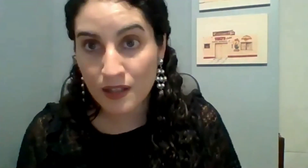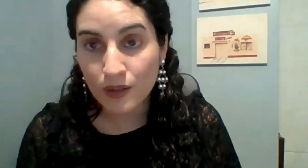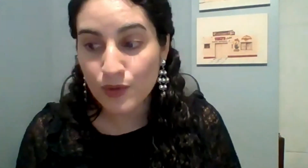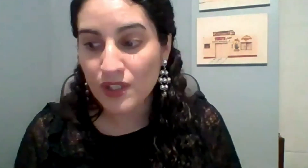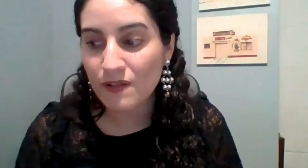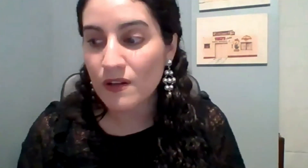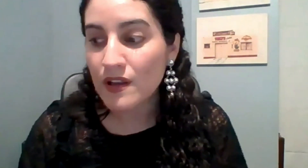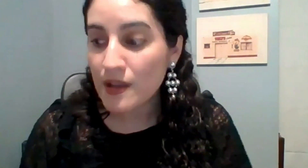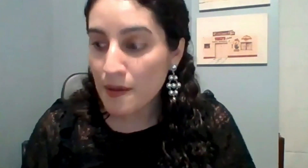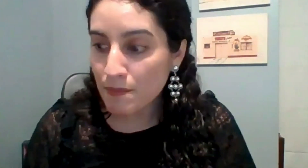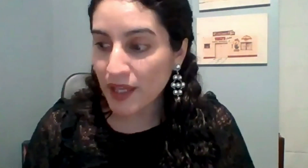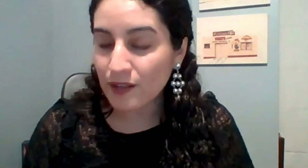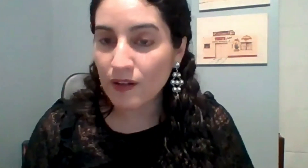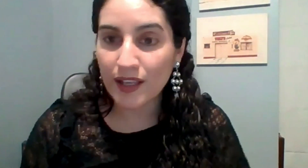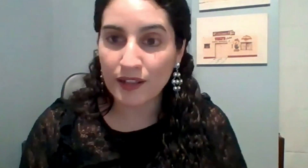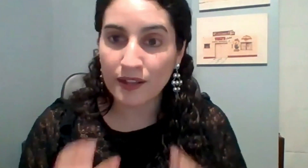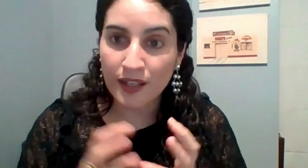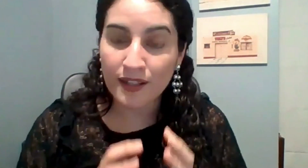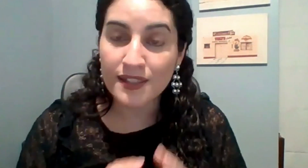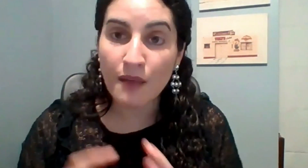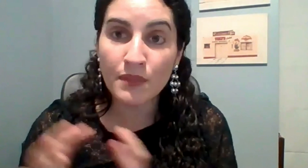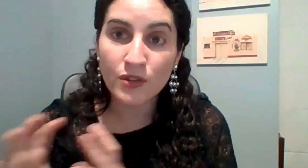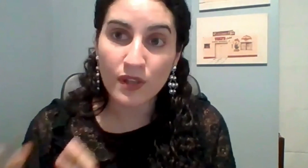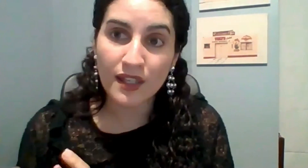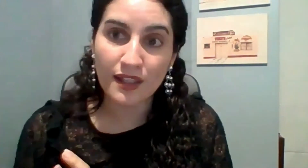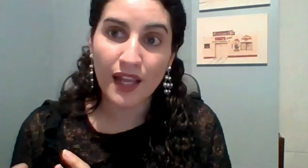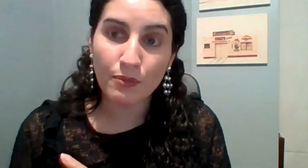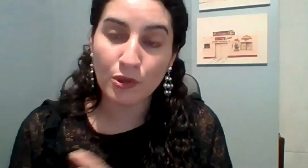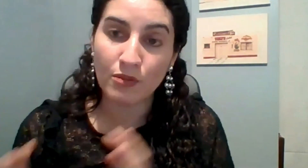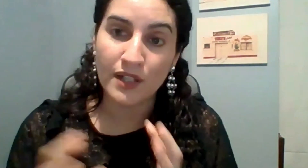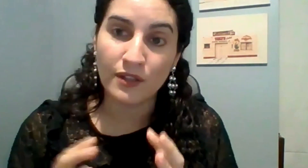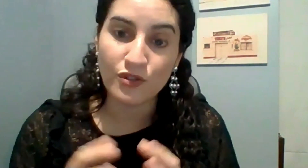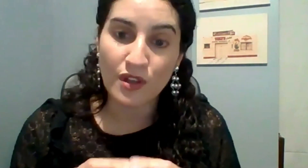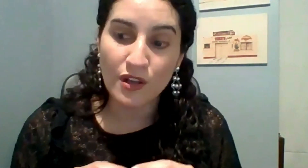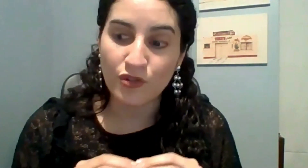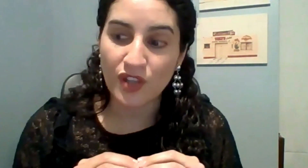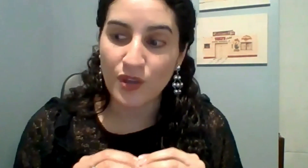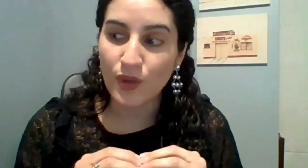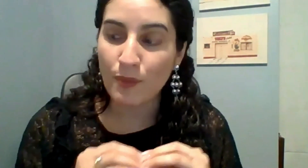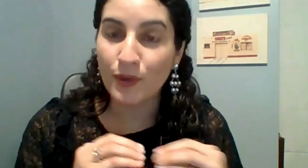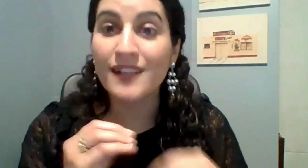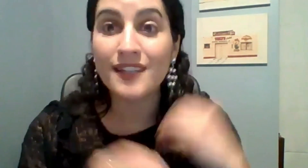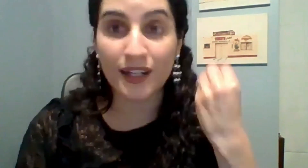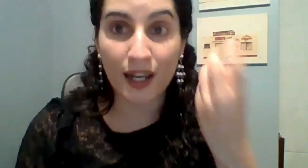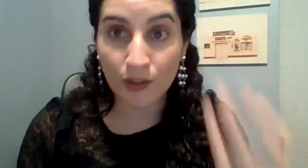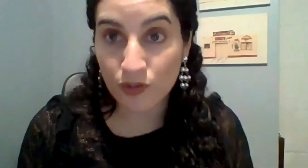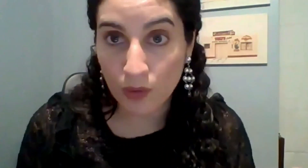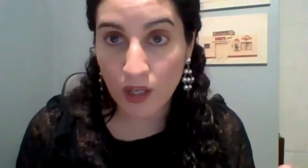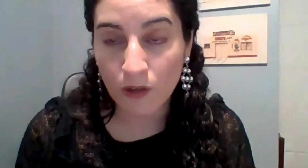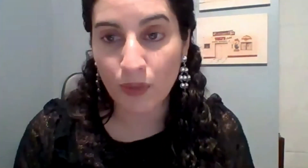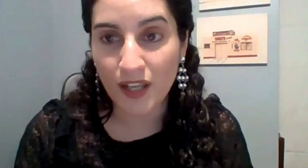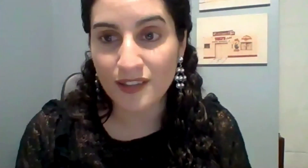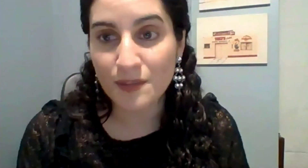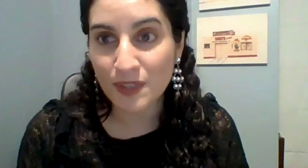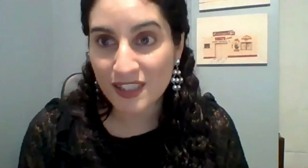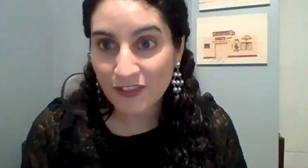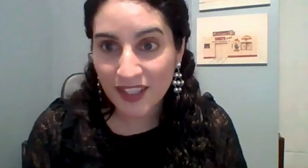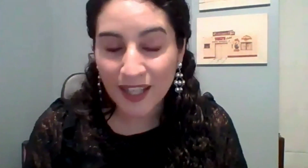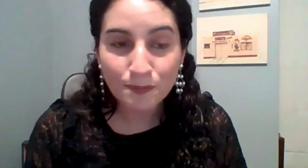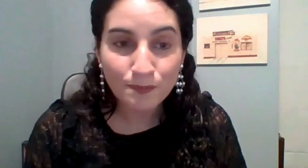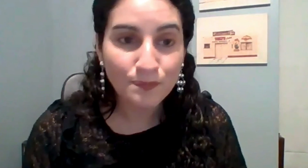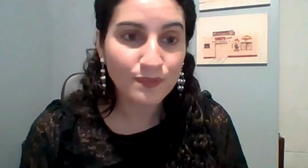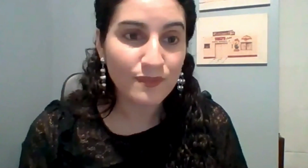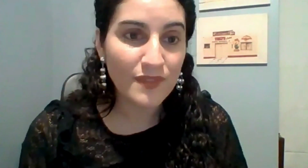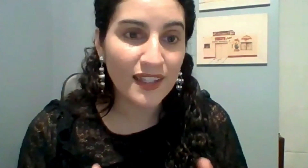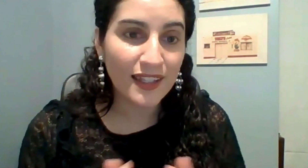más inclusivo, pero en este ámbito digital por lo menos nos ayuda a poder acercarnos a una comunidad